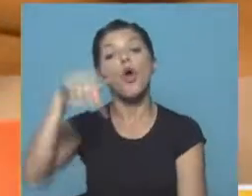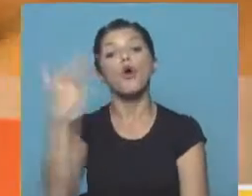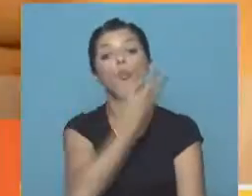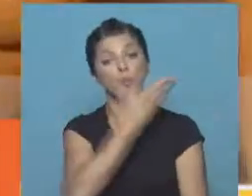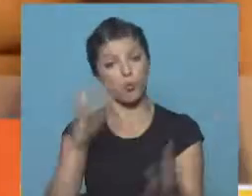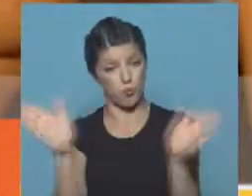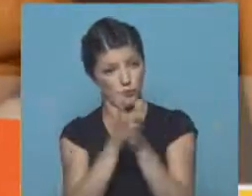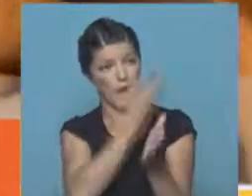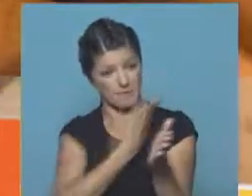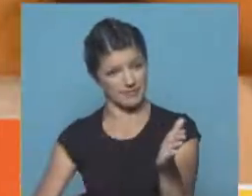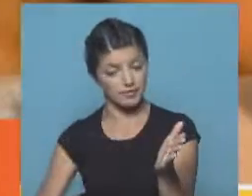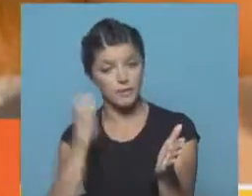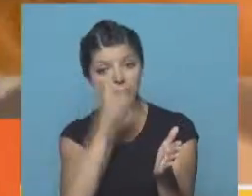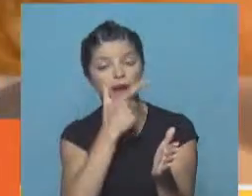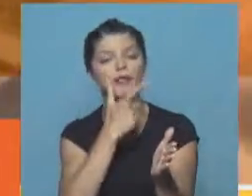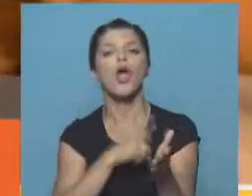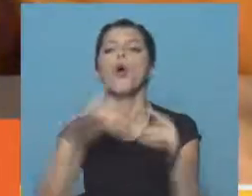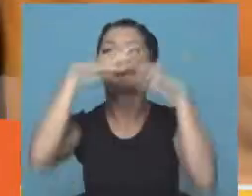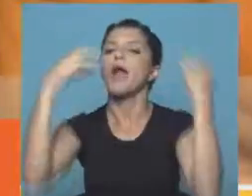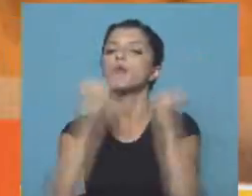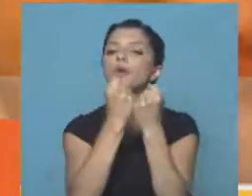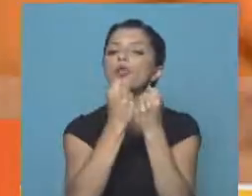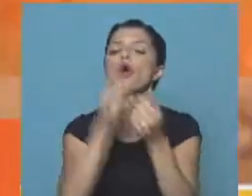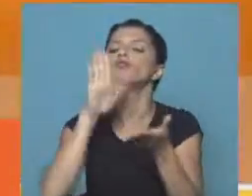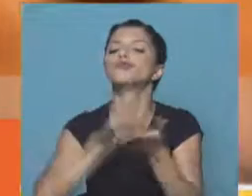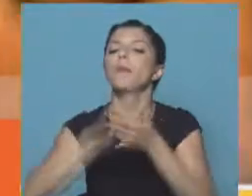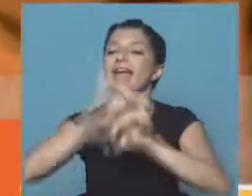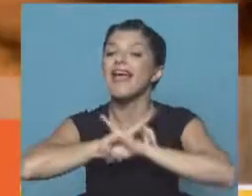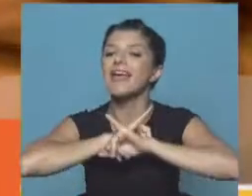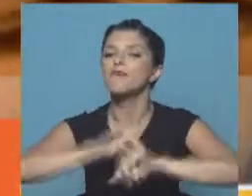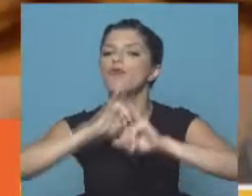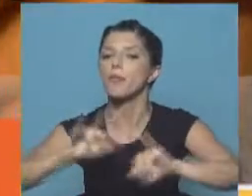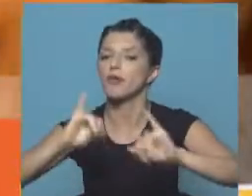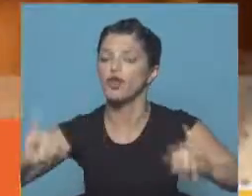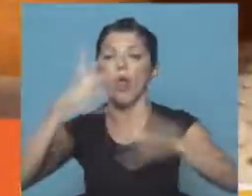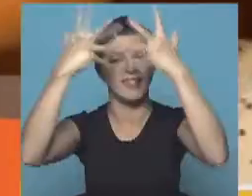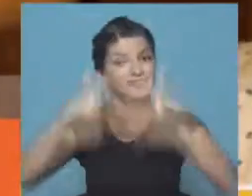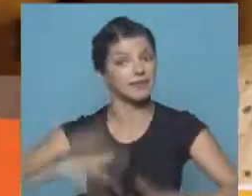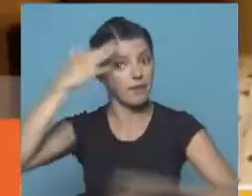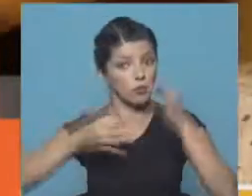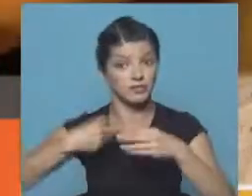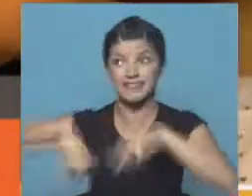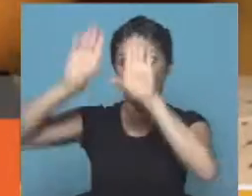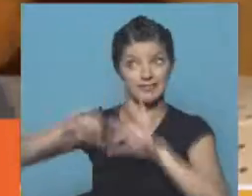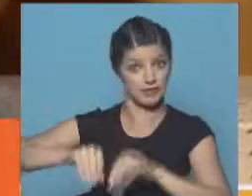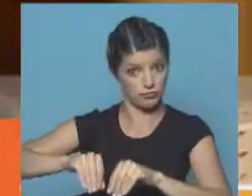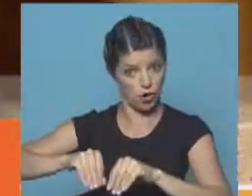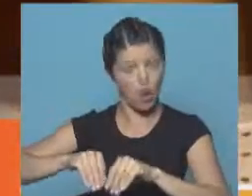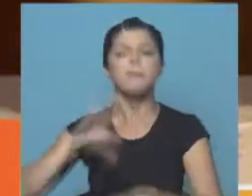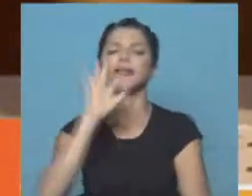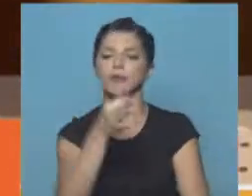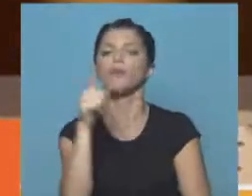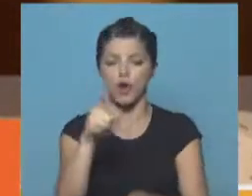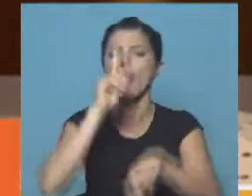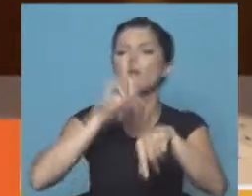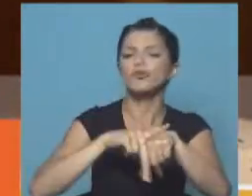se avanzó en la firma de un convenio sobre información en relación a todo el sistema de justicia de todo el país para que podamos saber cuánto tardan los